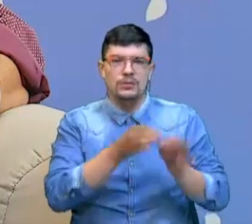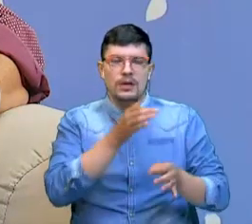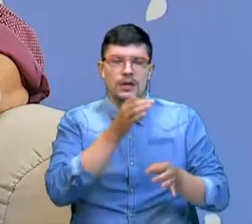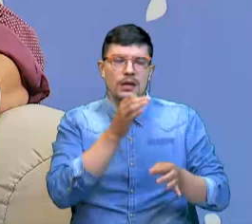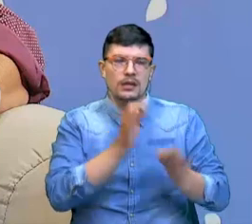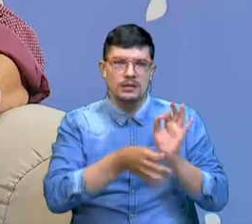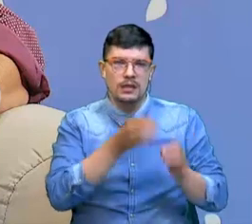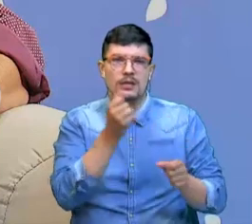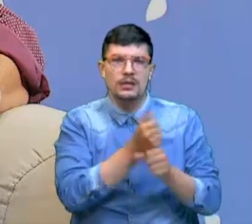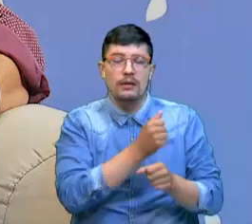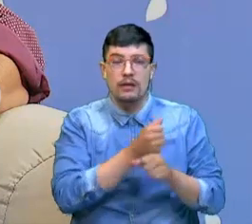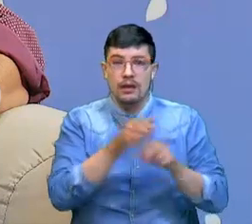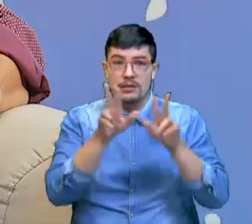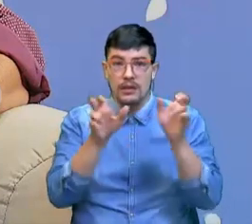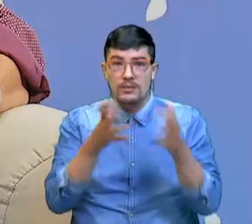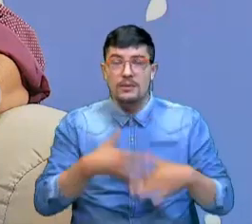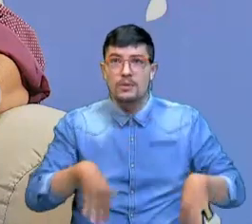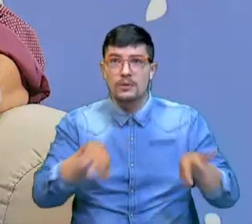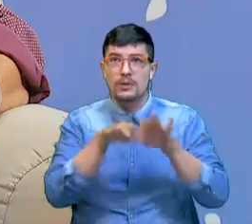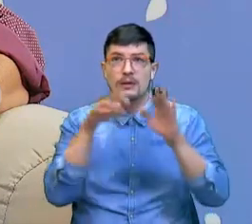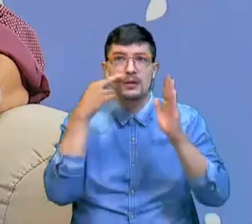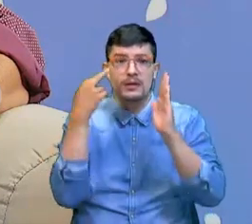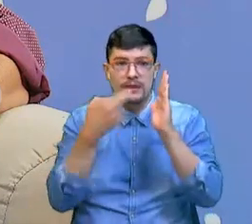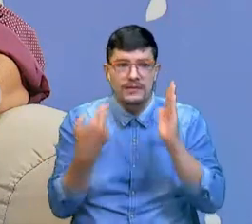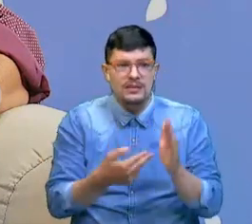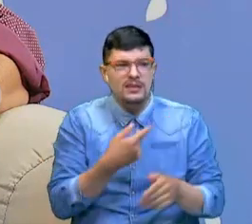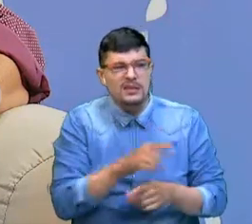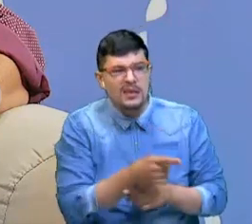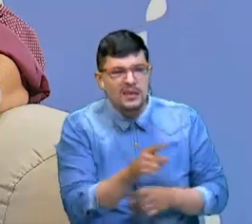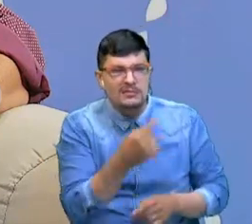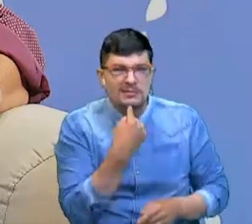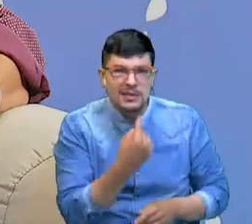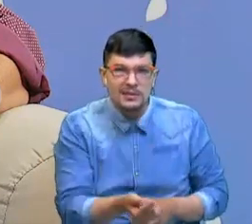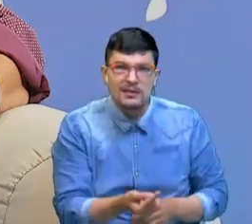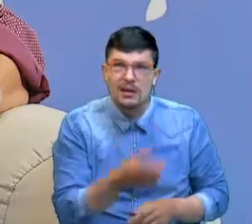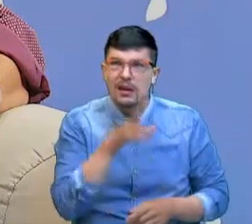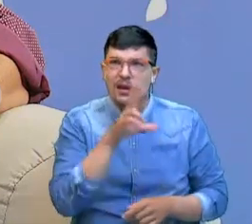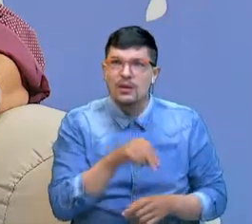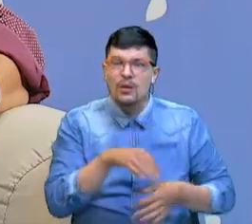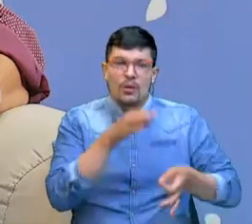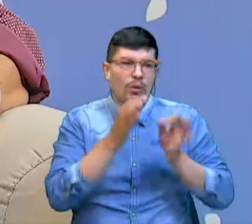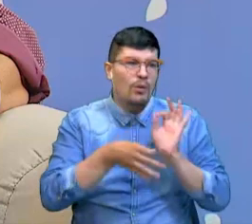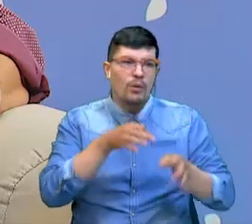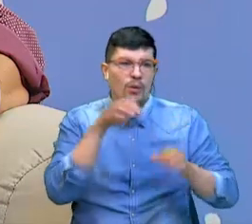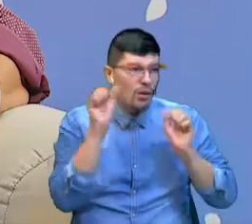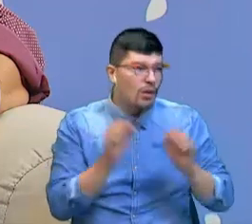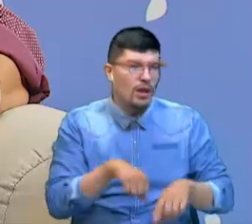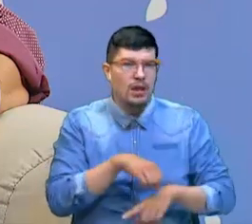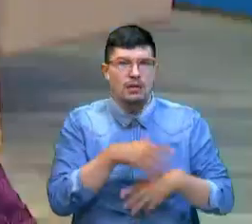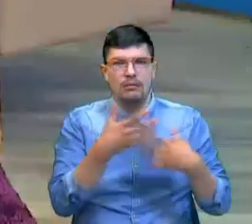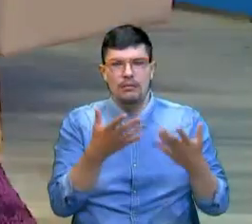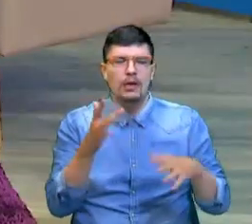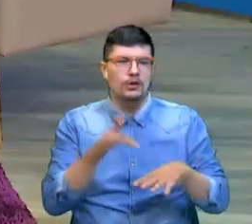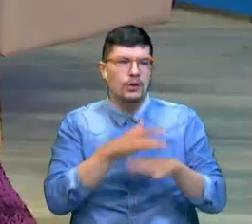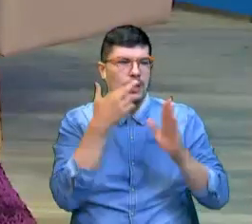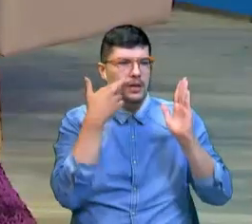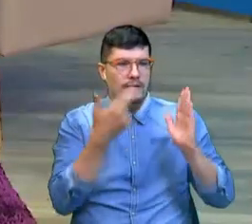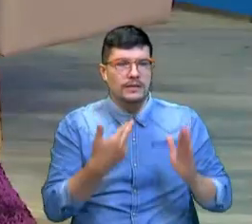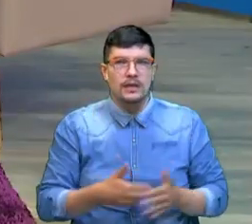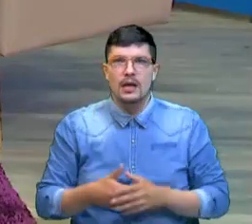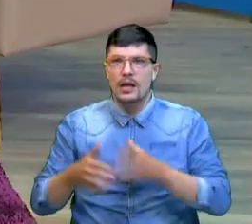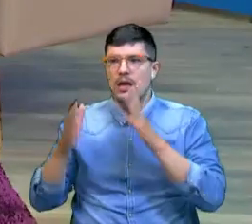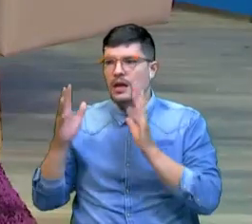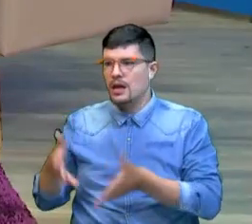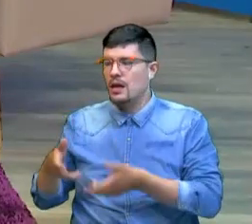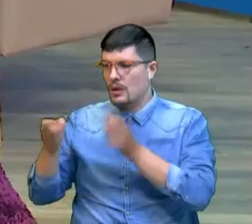Laboral. Sería importante revisar pues, a qué se refieren de manera concreta. Ya. Tenemos